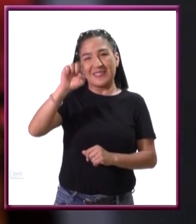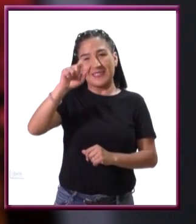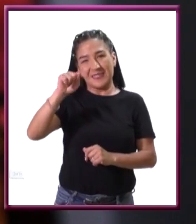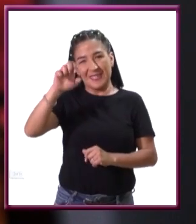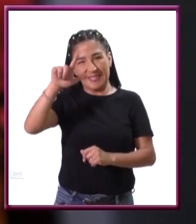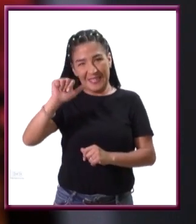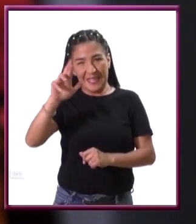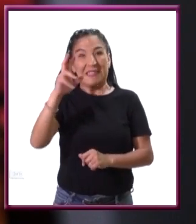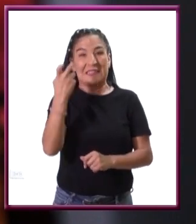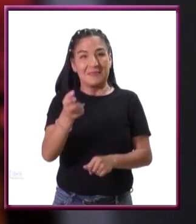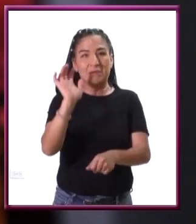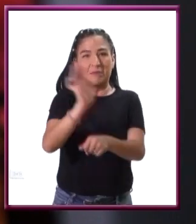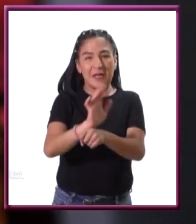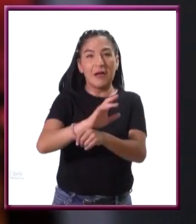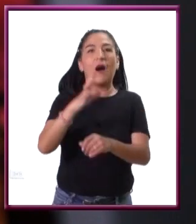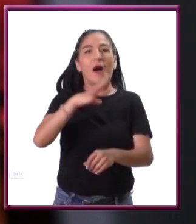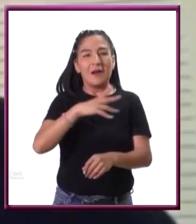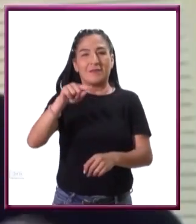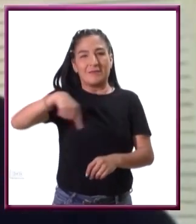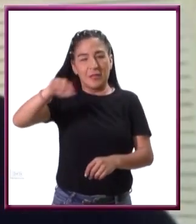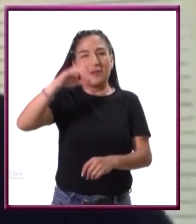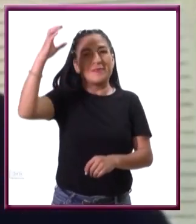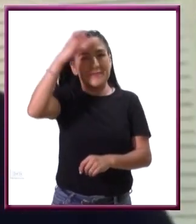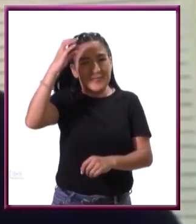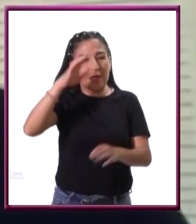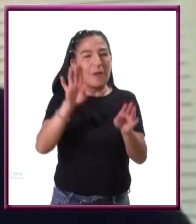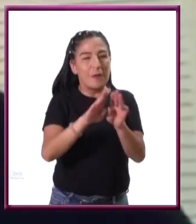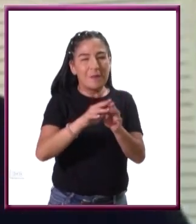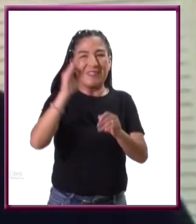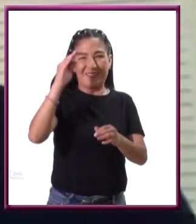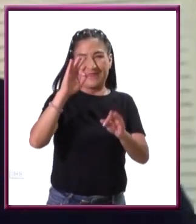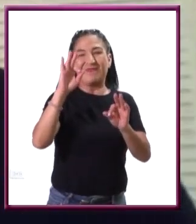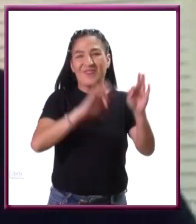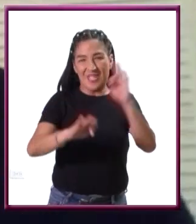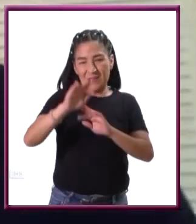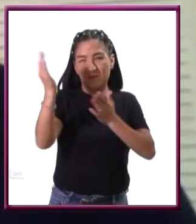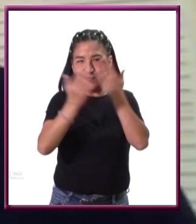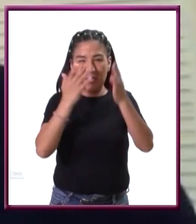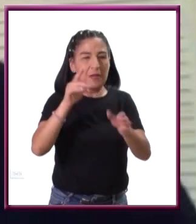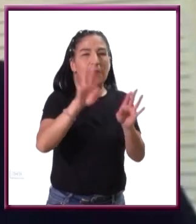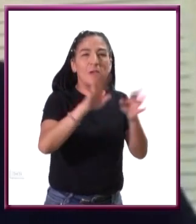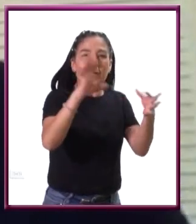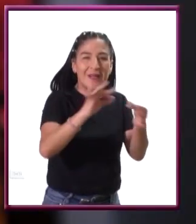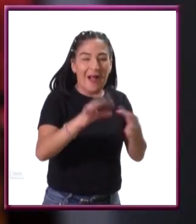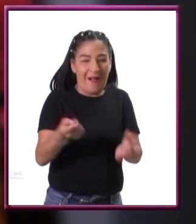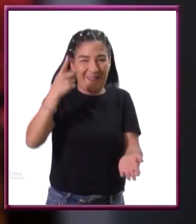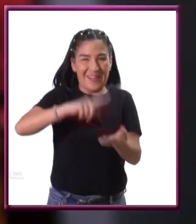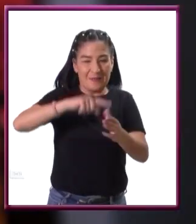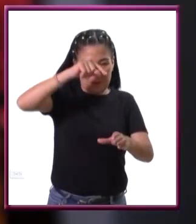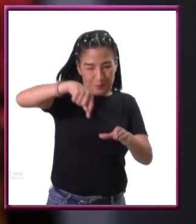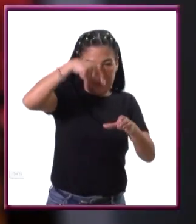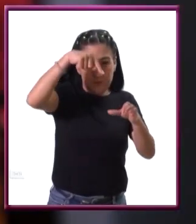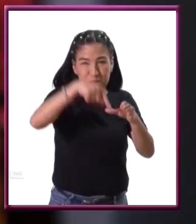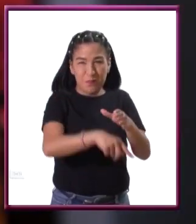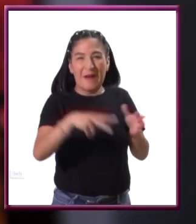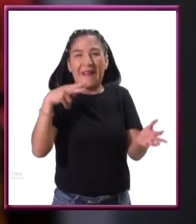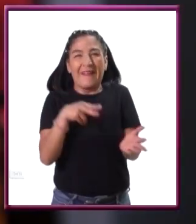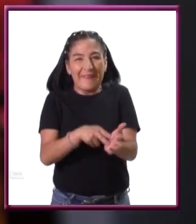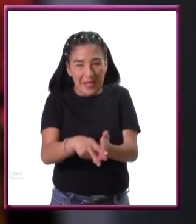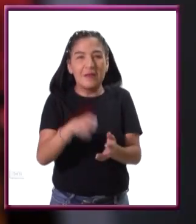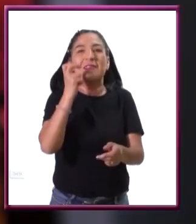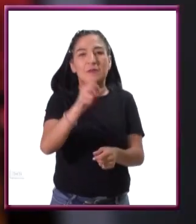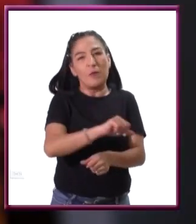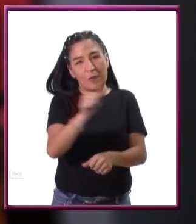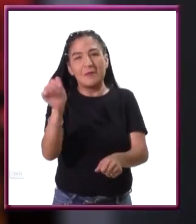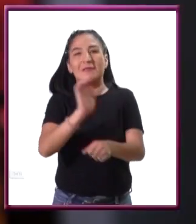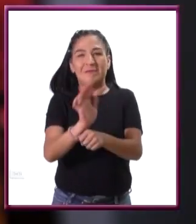varios físicos que lo asesoraron para las imágenes que se ven del agujero negro fueran lo más realistas posibles. Hay otra película de viajes en el